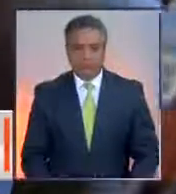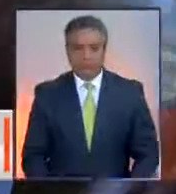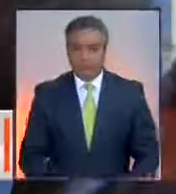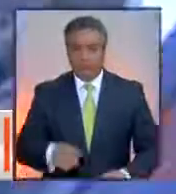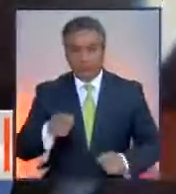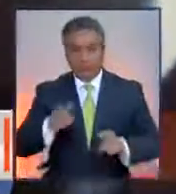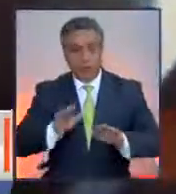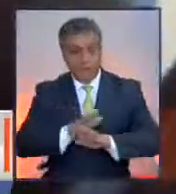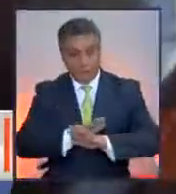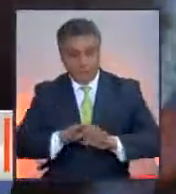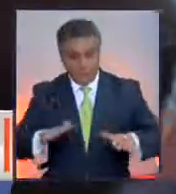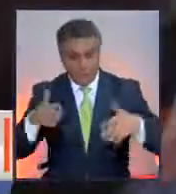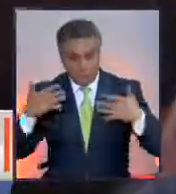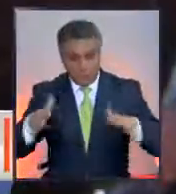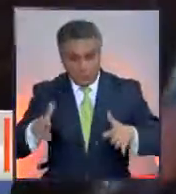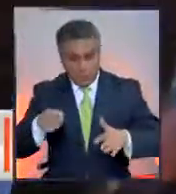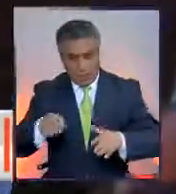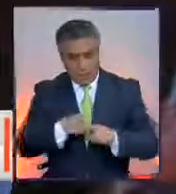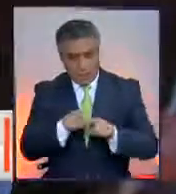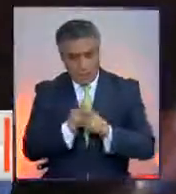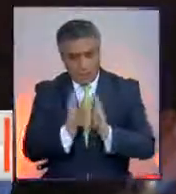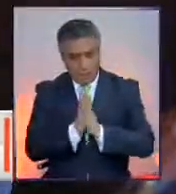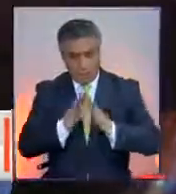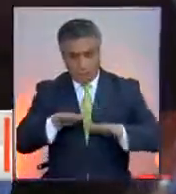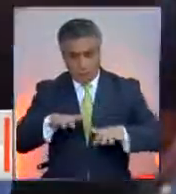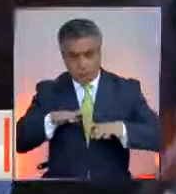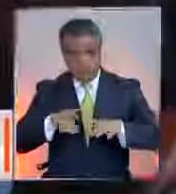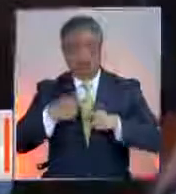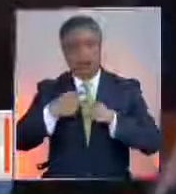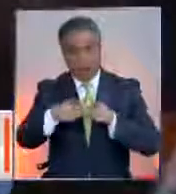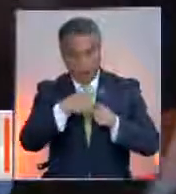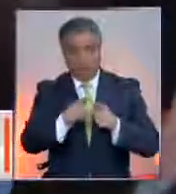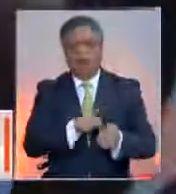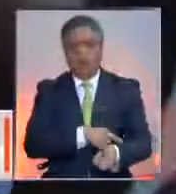Terminada la ceremonia, otros familiares pidieron justicia.